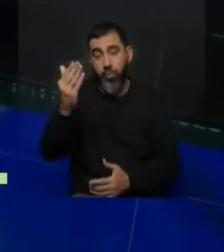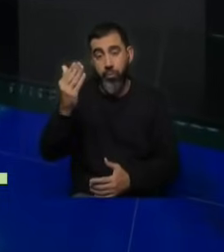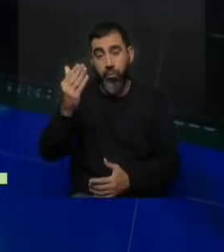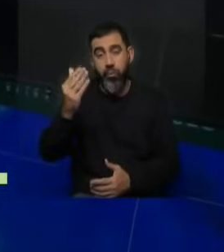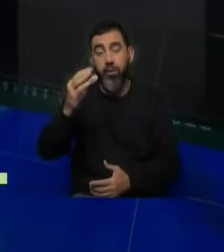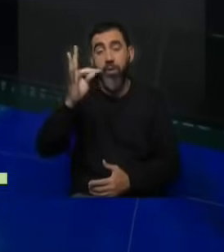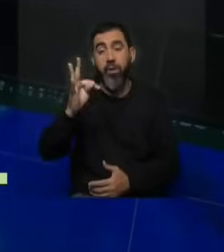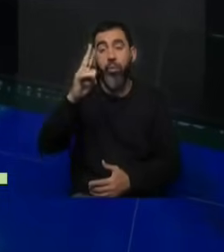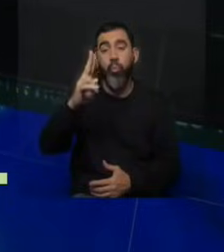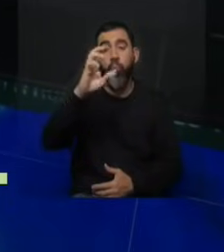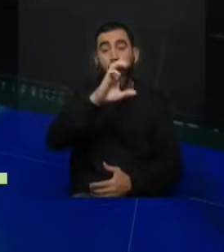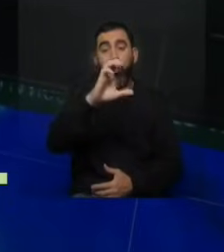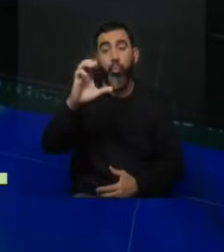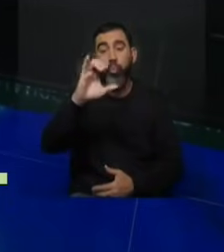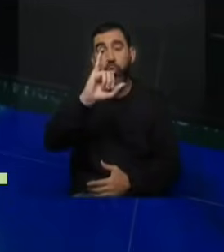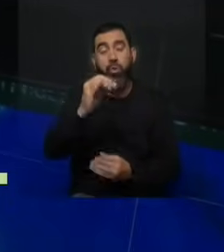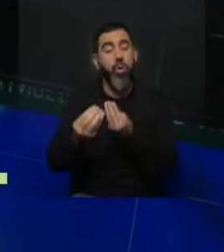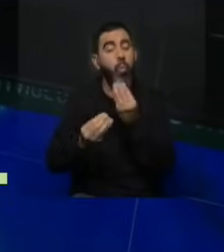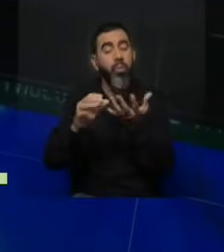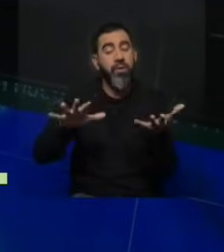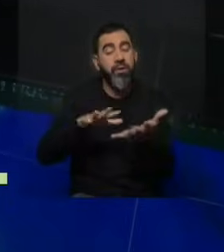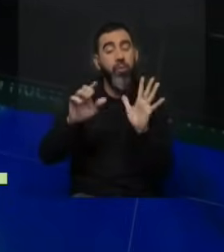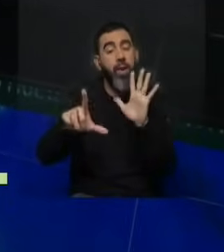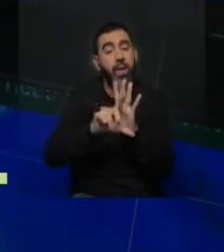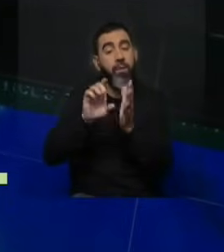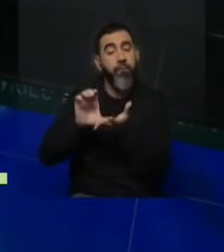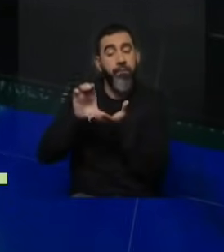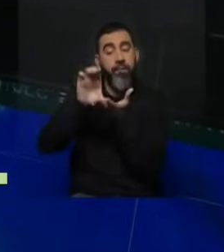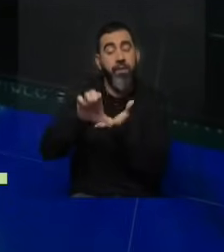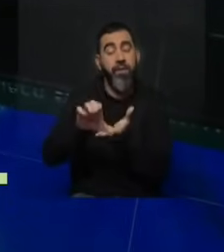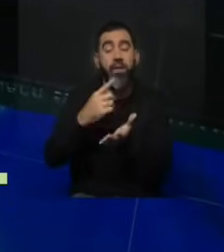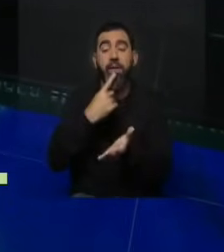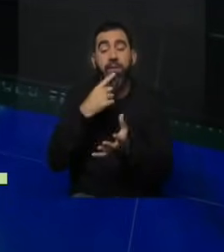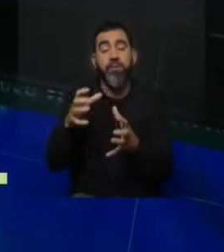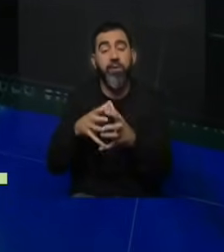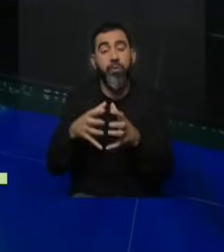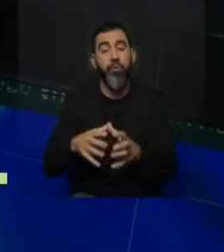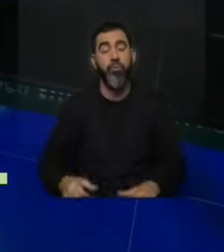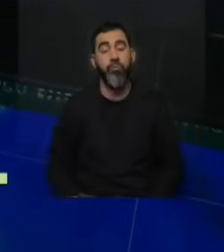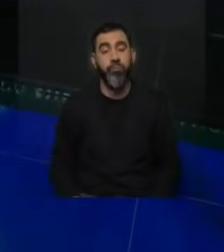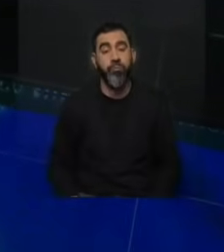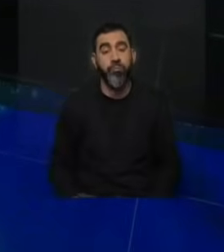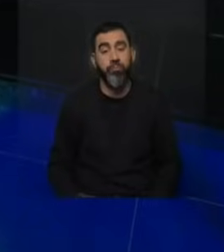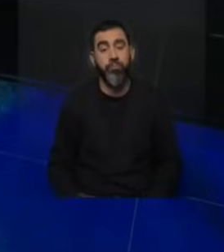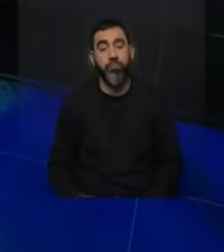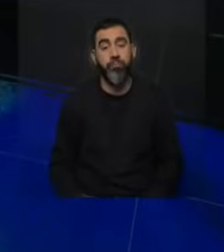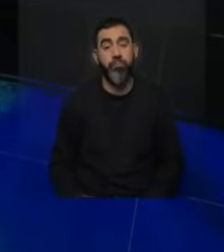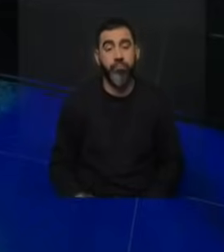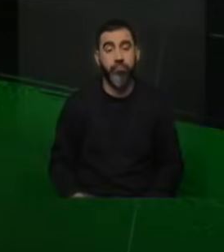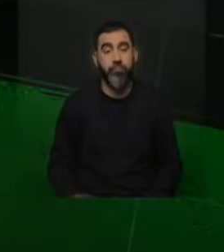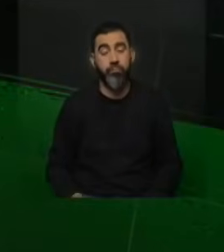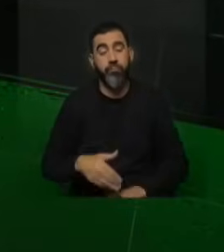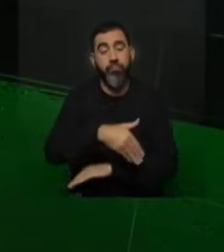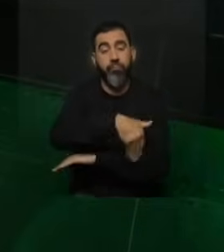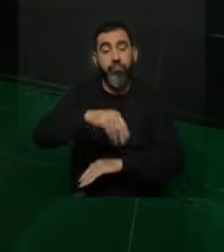Mariano tuchi para conocer Bueno qué está pasando con la ley de financiamiento de los partidos políticos bien y ahora vamos a abrir una ventana hacia las